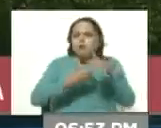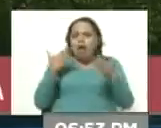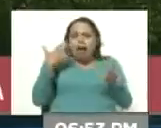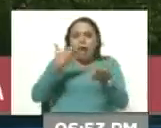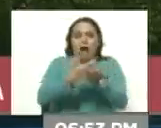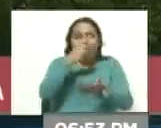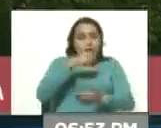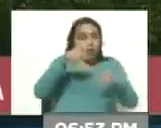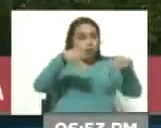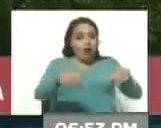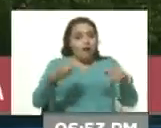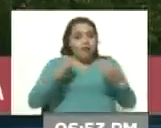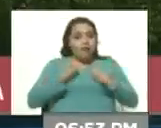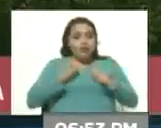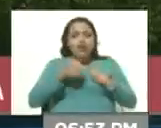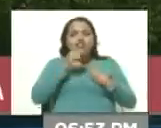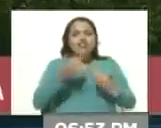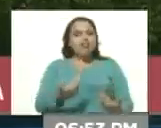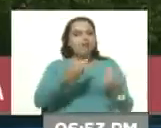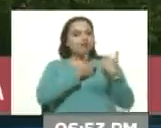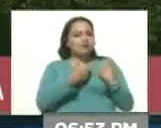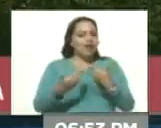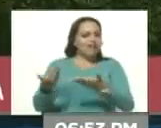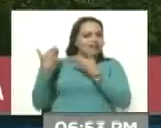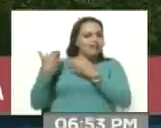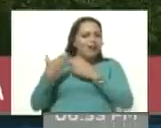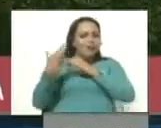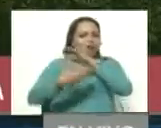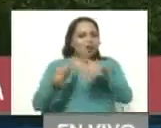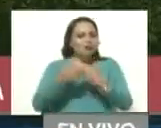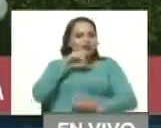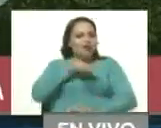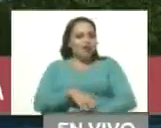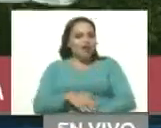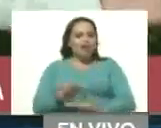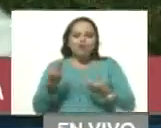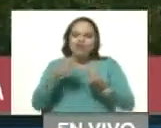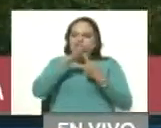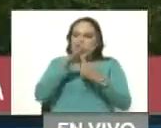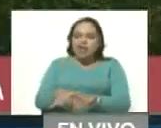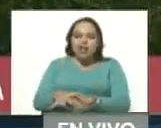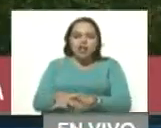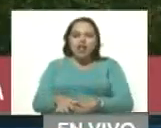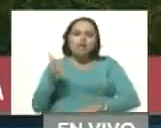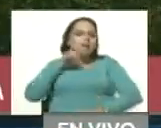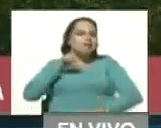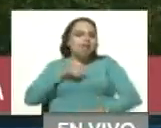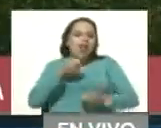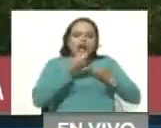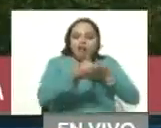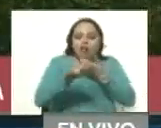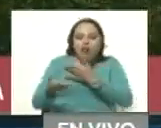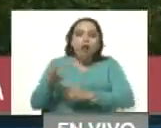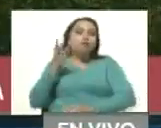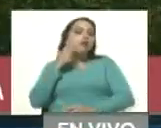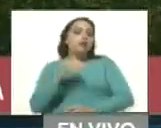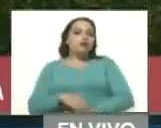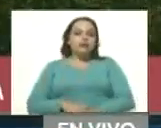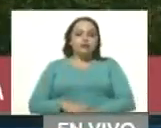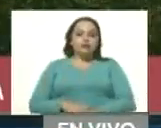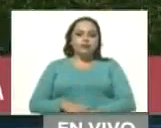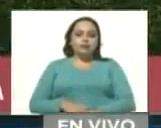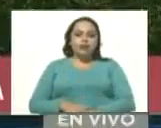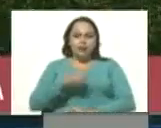vivimos quiénes están los responsables realmente están todos dominación de falsas historias que nos han contado como por ejemplo ernesto villegas